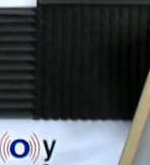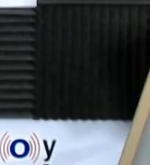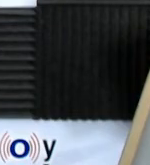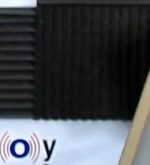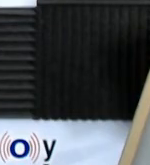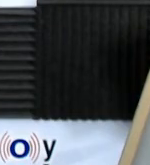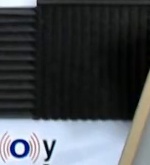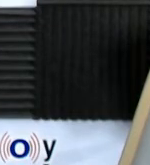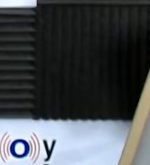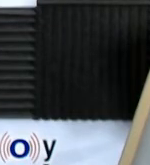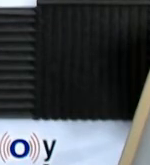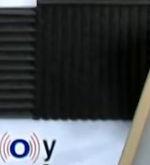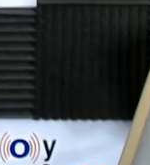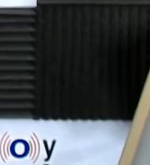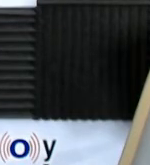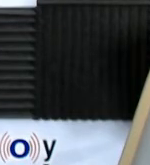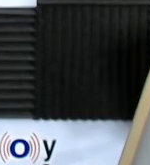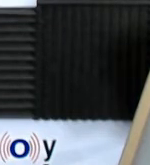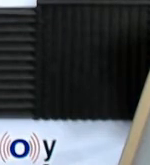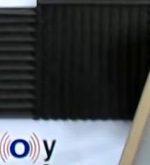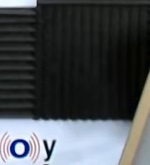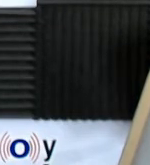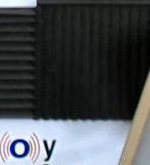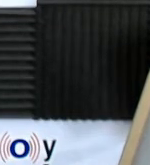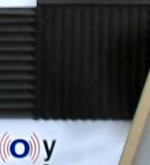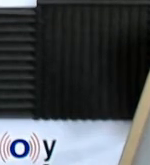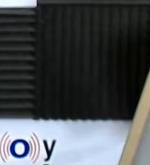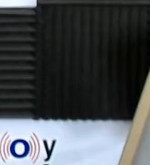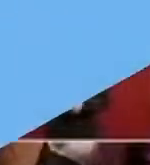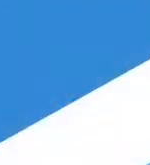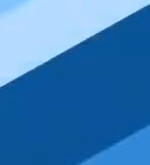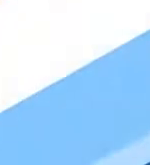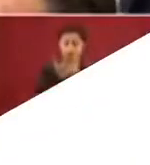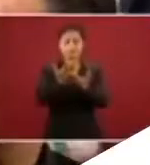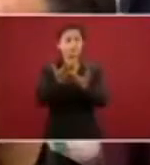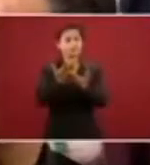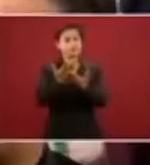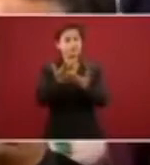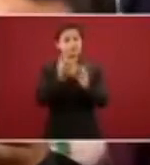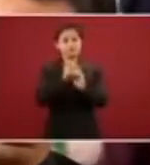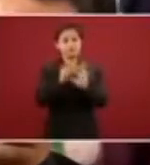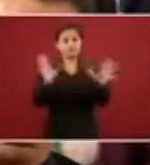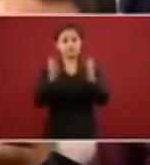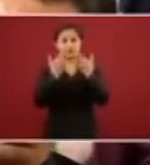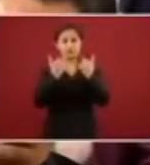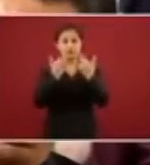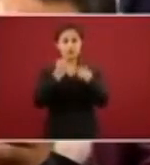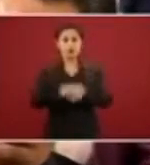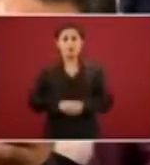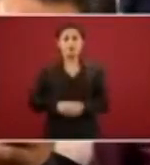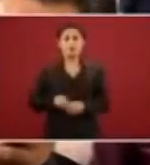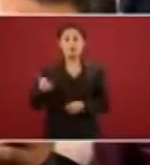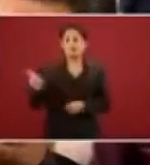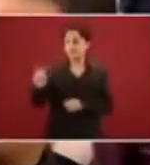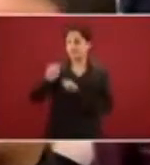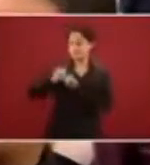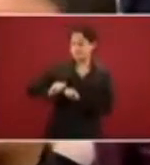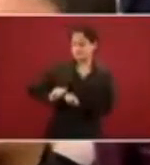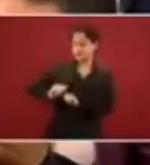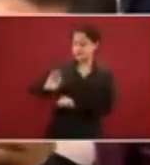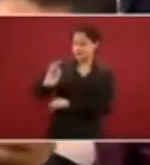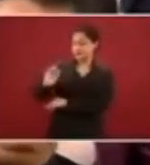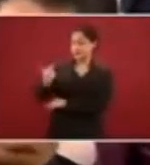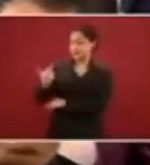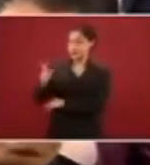mujeres. El presidente respondió, escuchamos. Cuando se da esta propuesta por parte del fiscal, todos